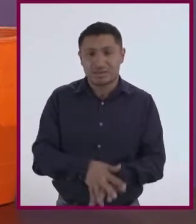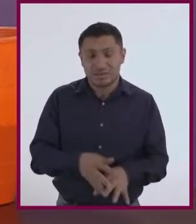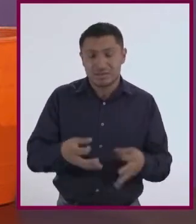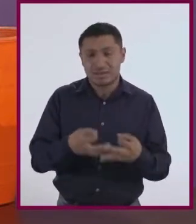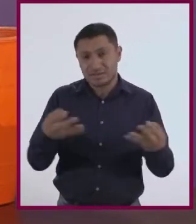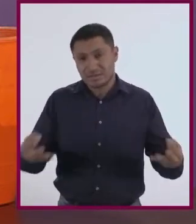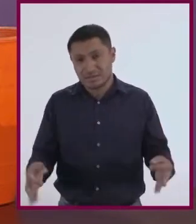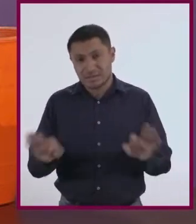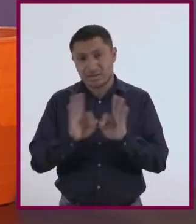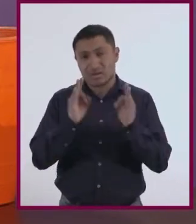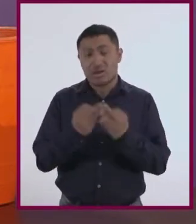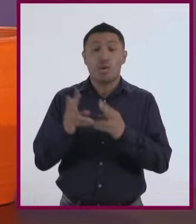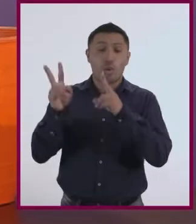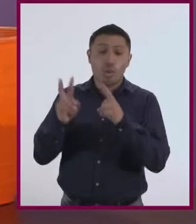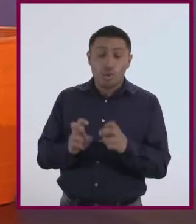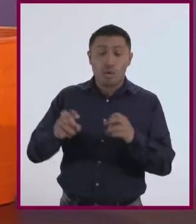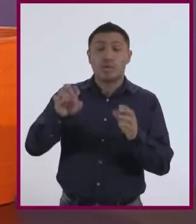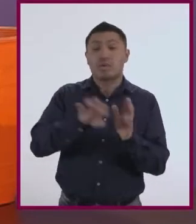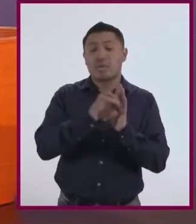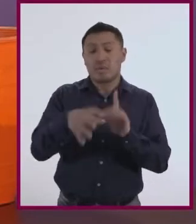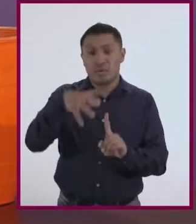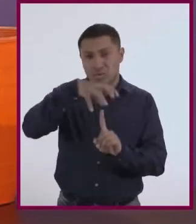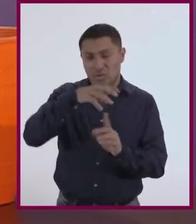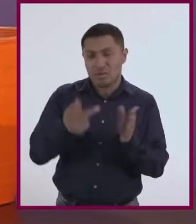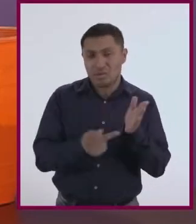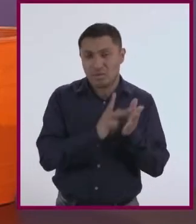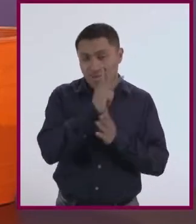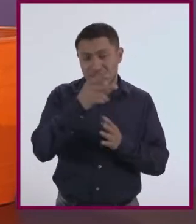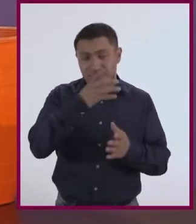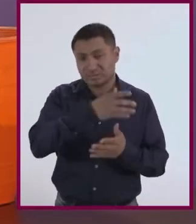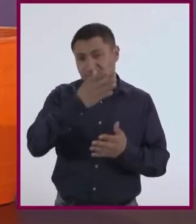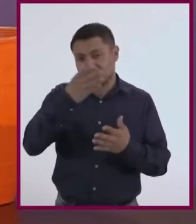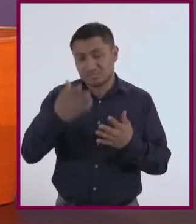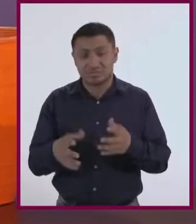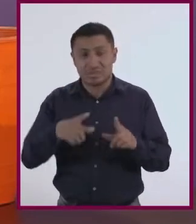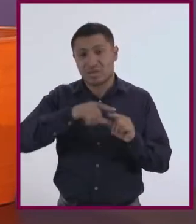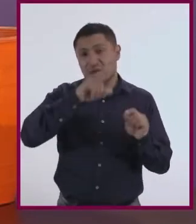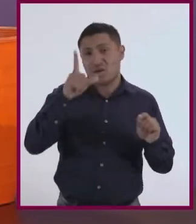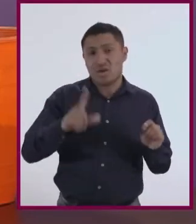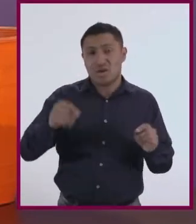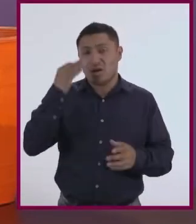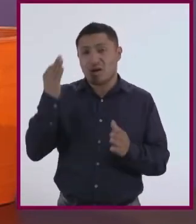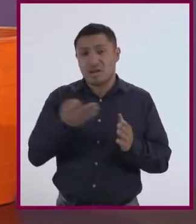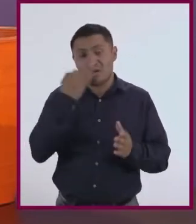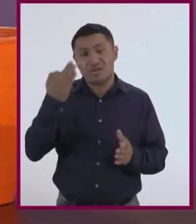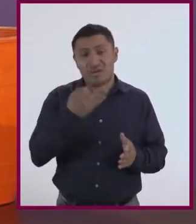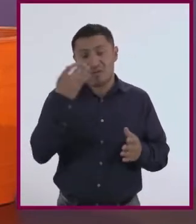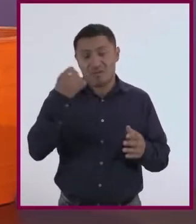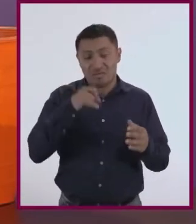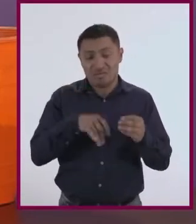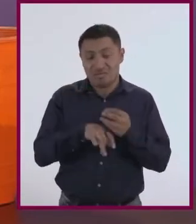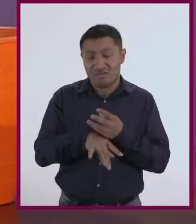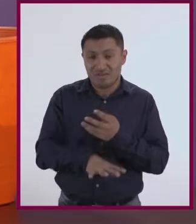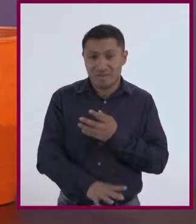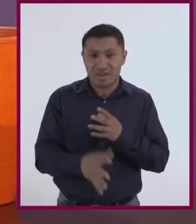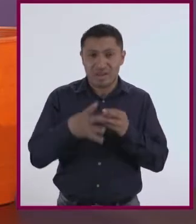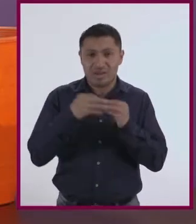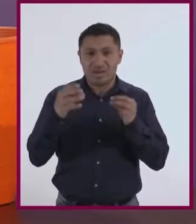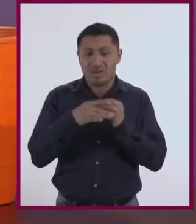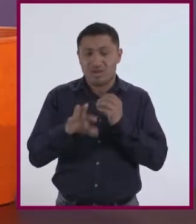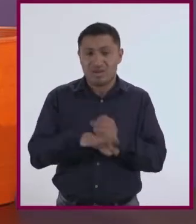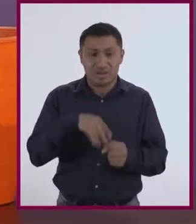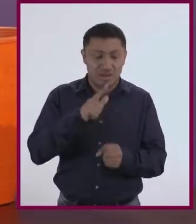forma de nutrientes. Por ejemplo, hongos, plantas y sus partes como hojas, flores, raíces, frutos, animales